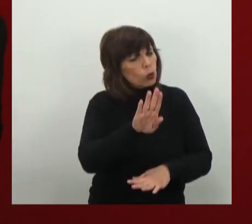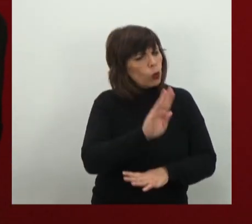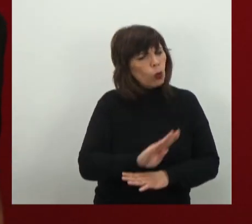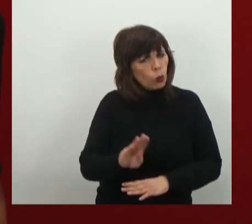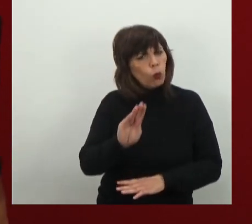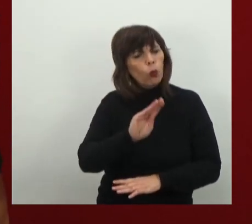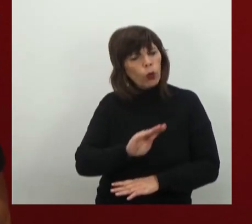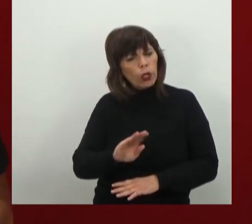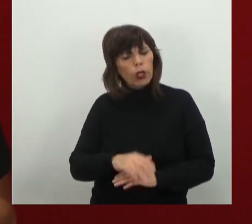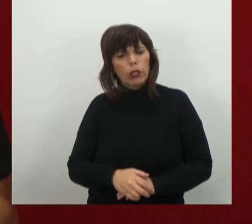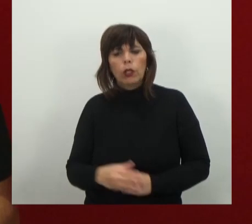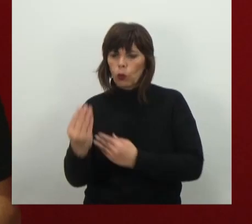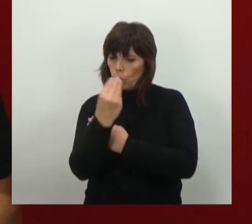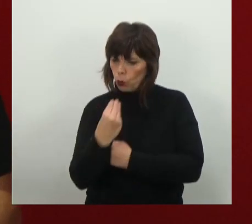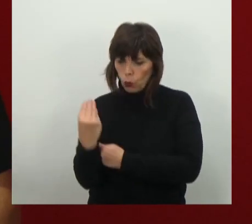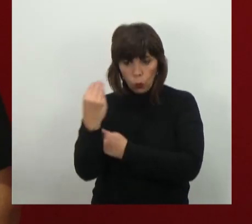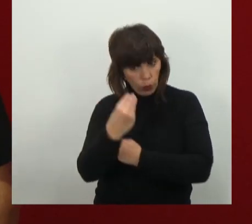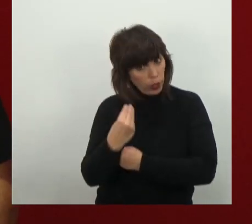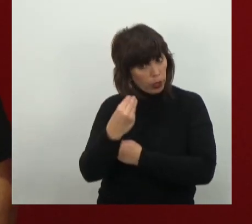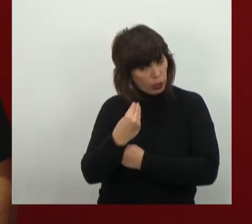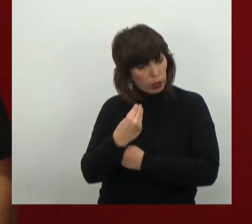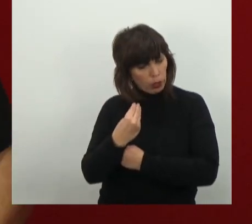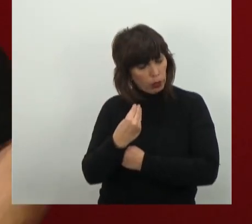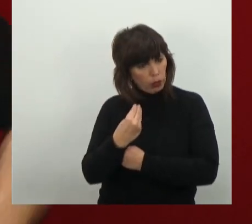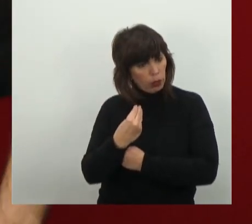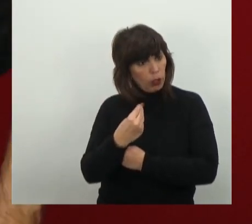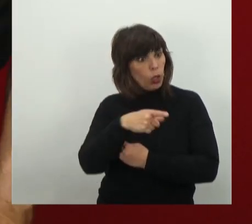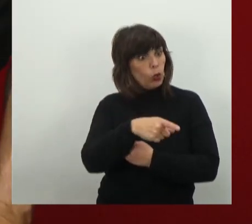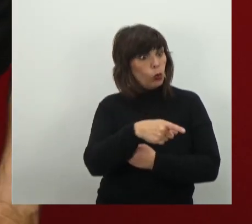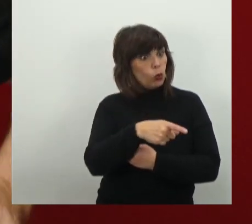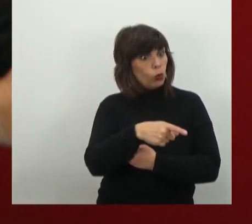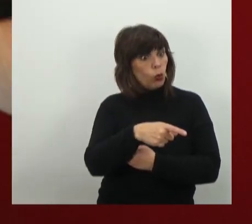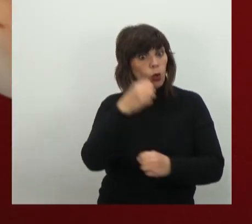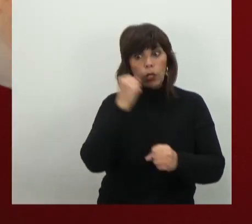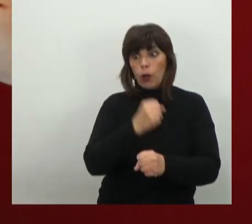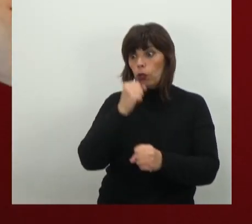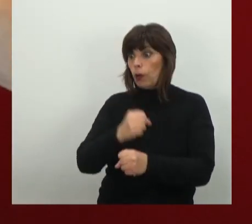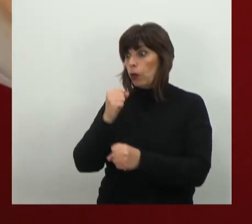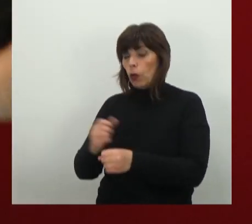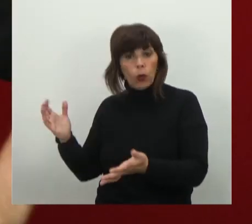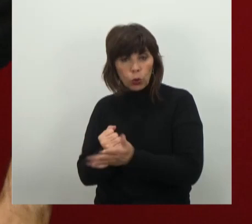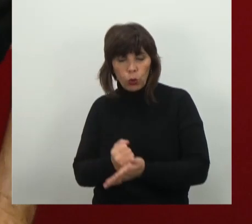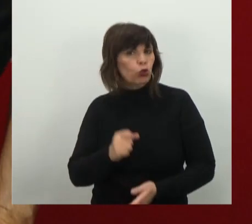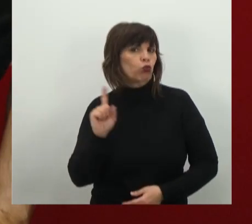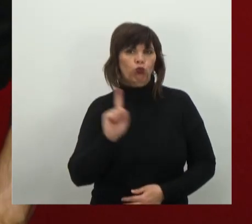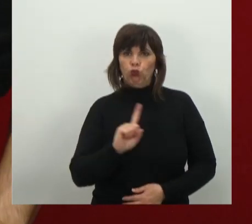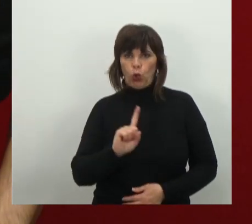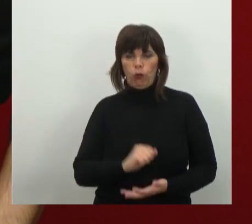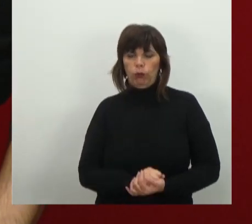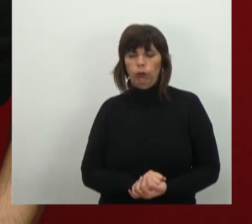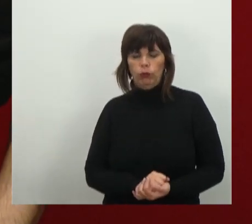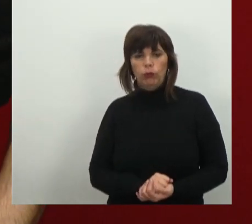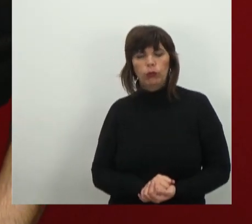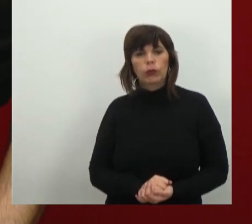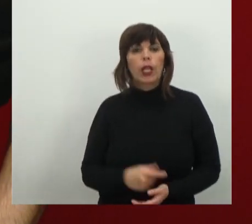No tienes que hacer todo el trabajo para otros. Es el problema. El problema es que muchas veces